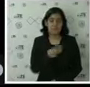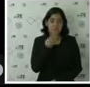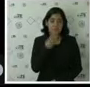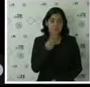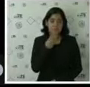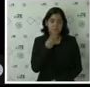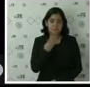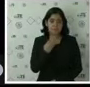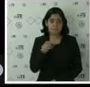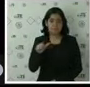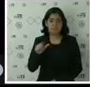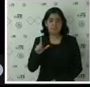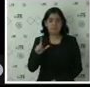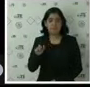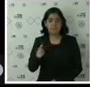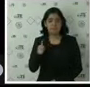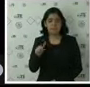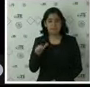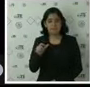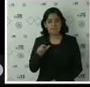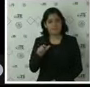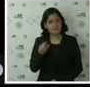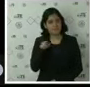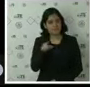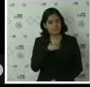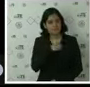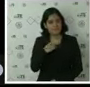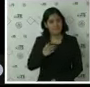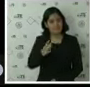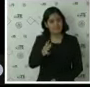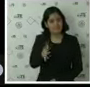Excelente, mi querida Alexa, siéntete orgullosa también de tu